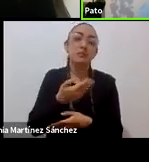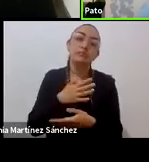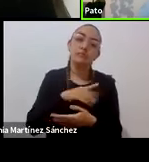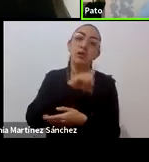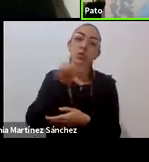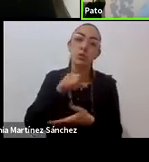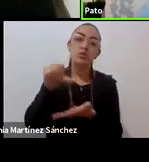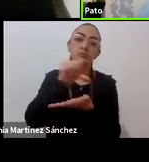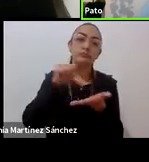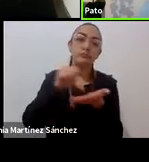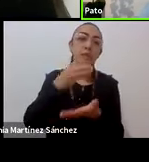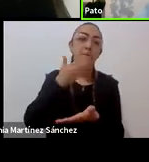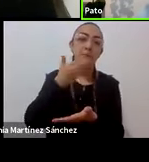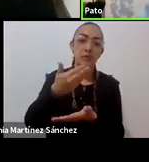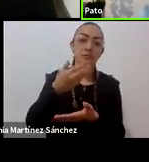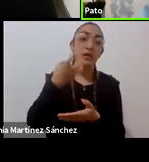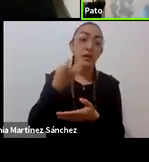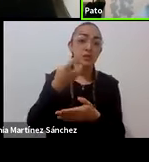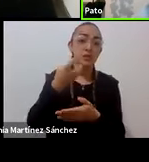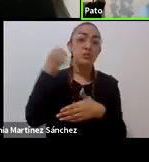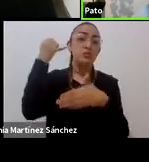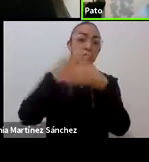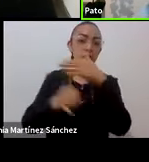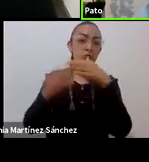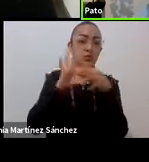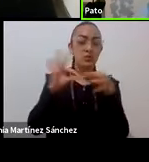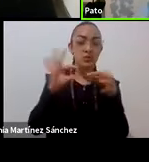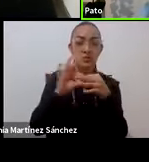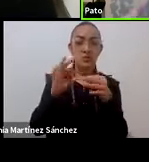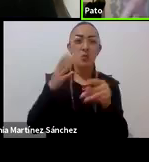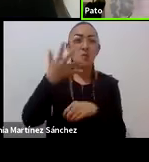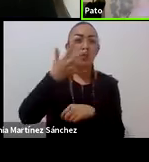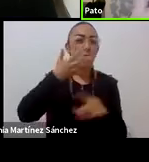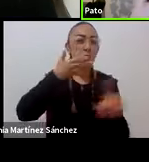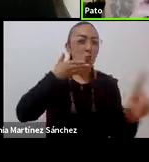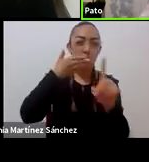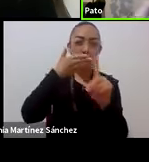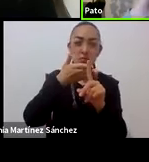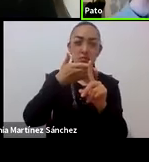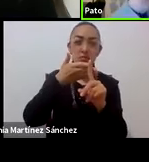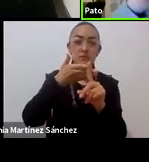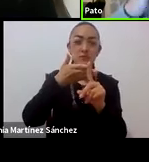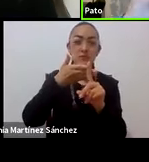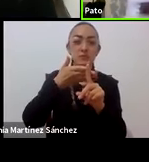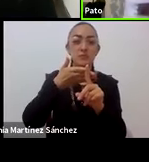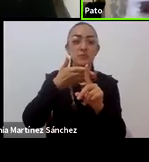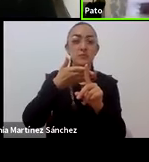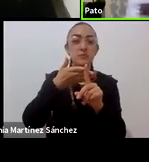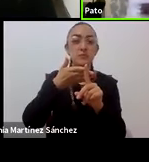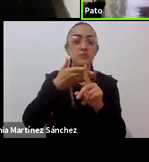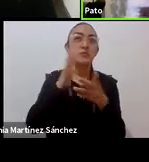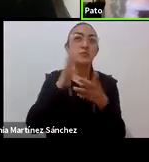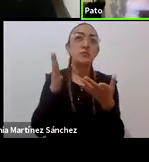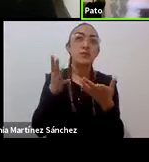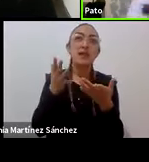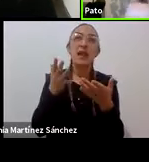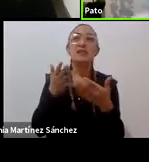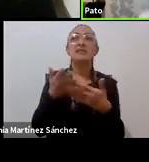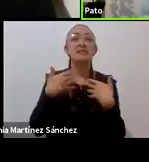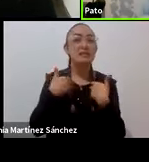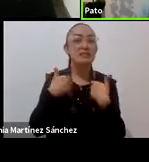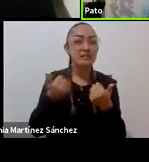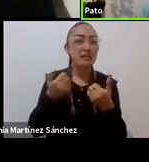Y busca, como lo reitero, focalizar los esfuerzos, converger en metas